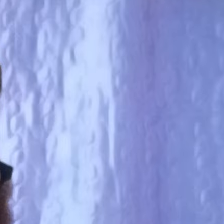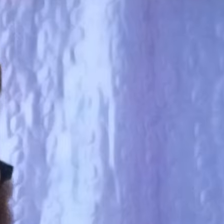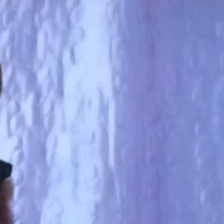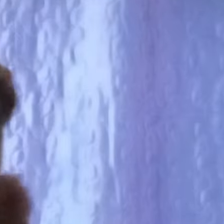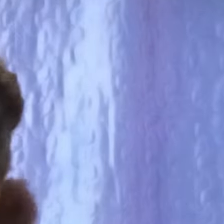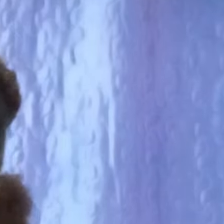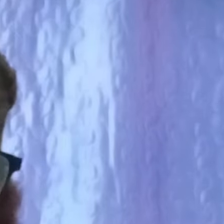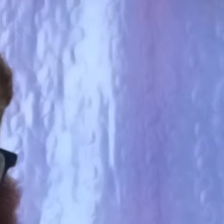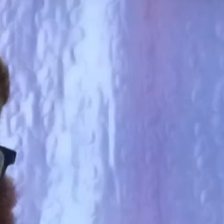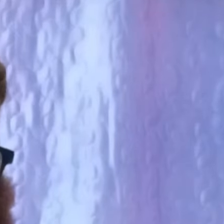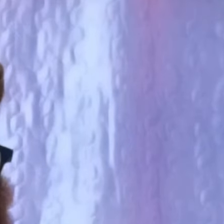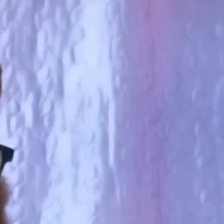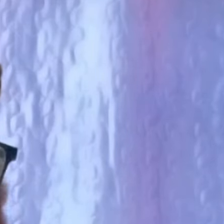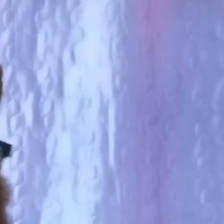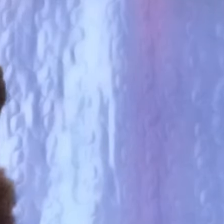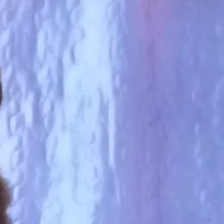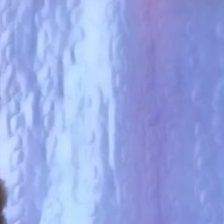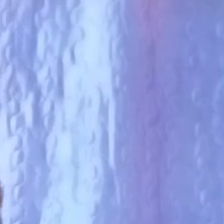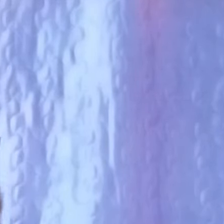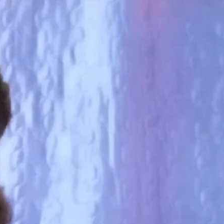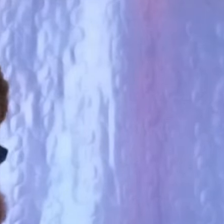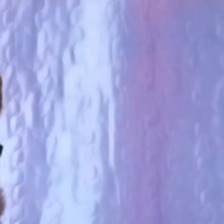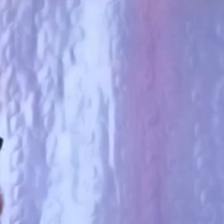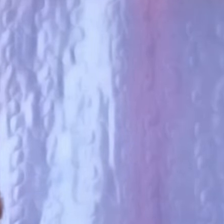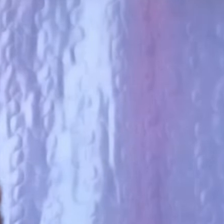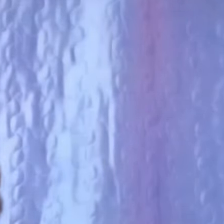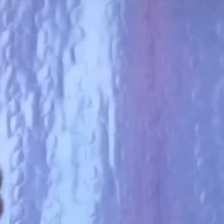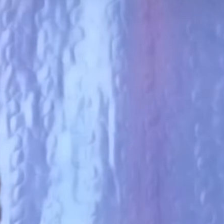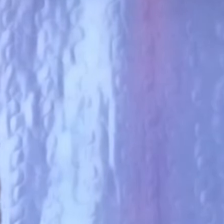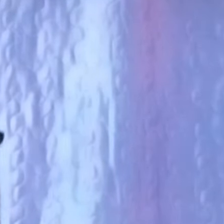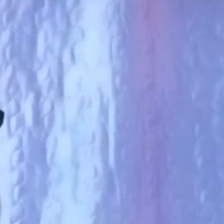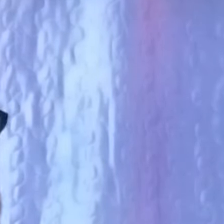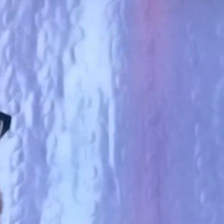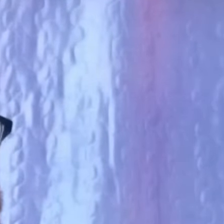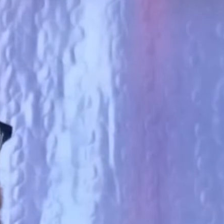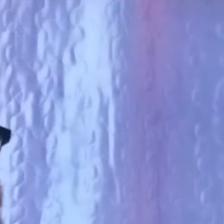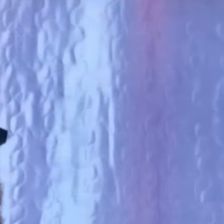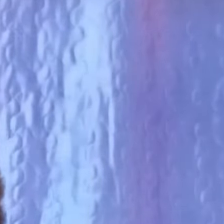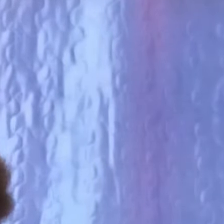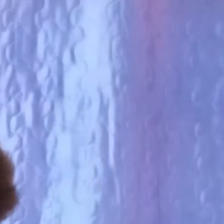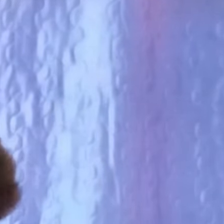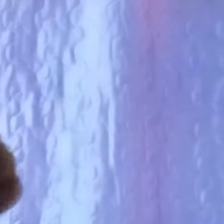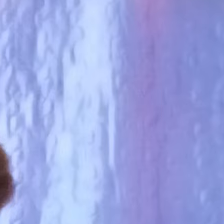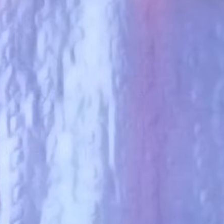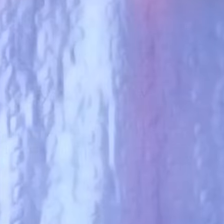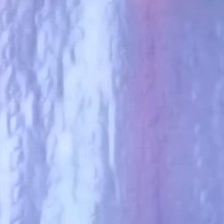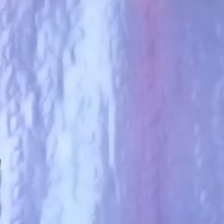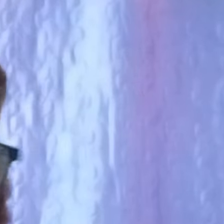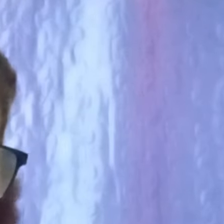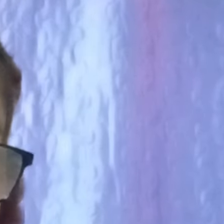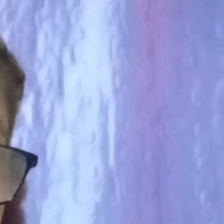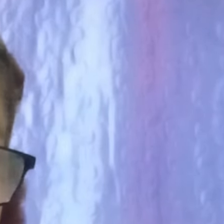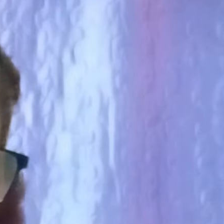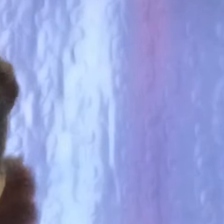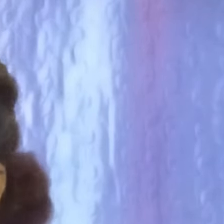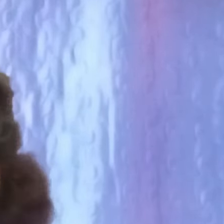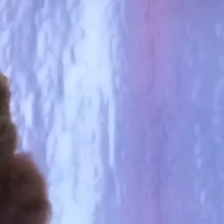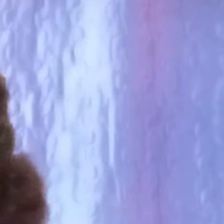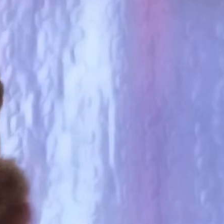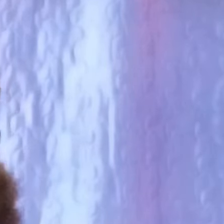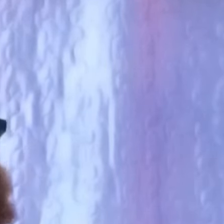Si algún día estoy ahí, visitar. Si no hay algún sitio, también a visitar. Que si te ha gustado el